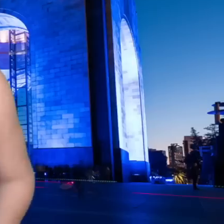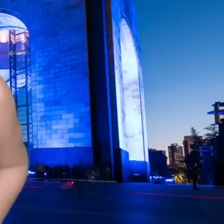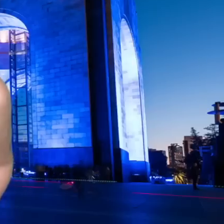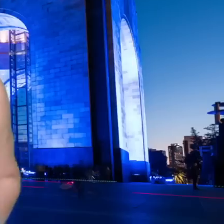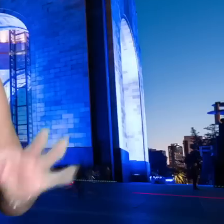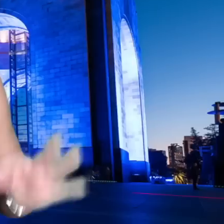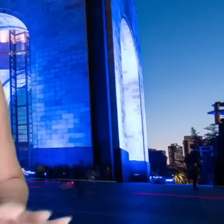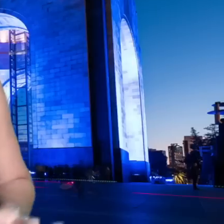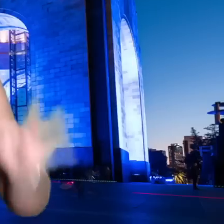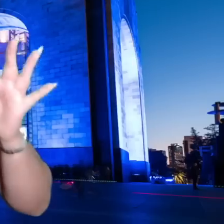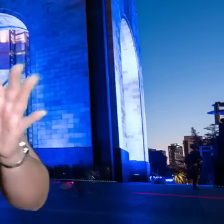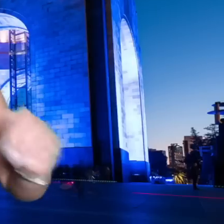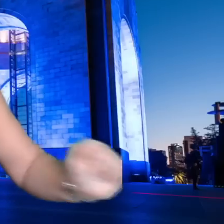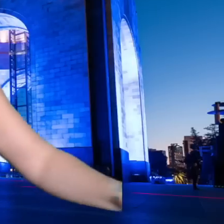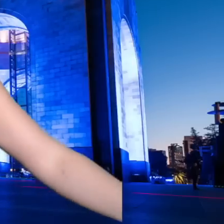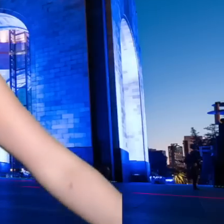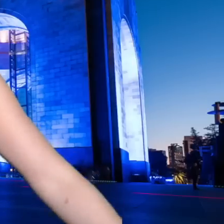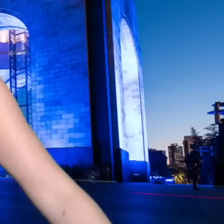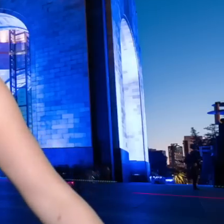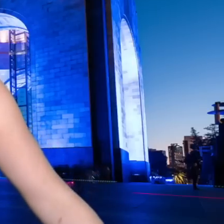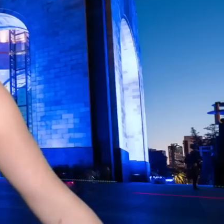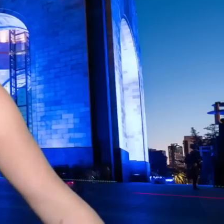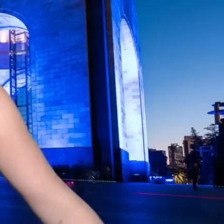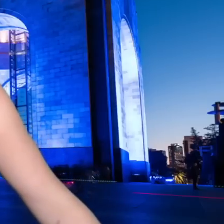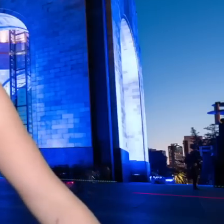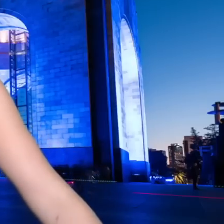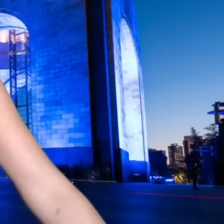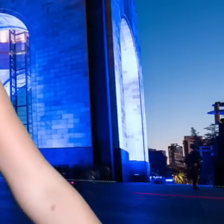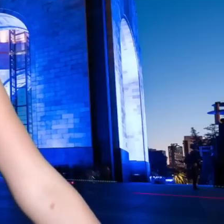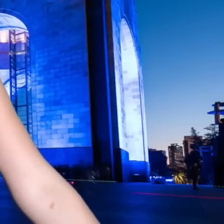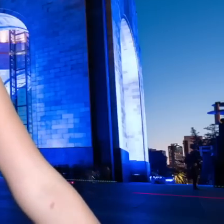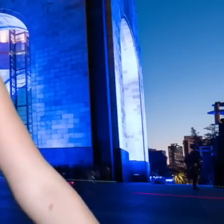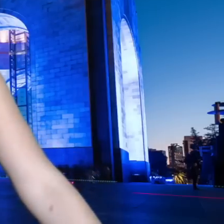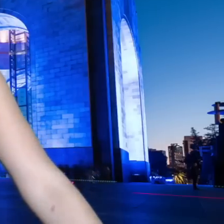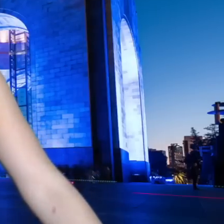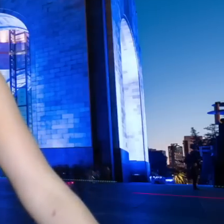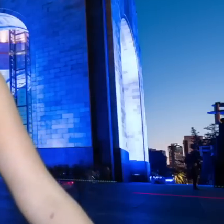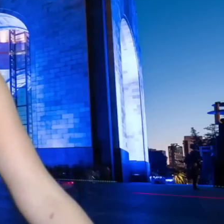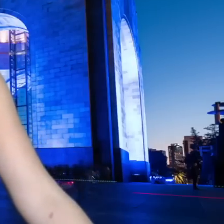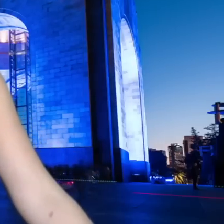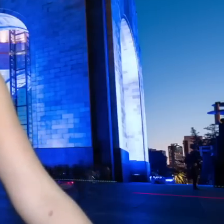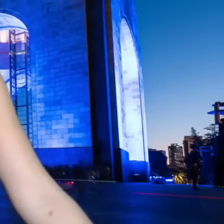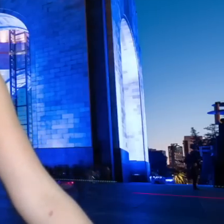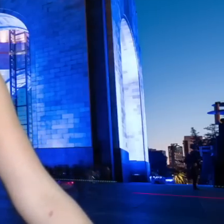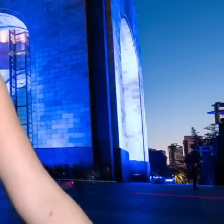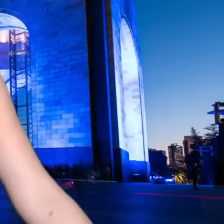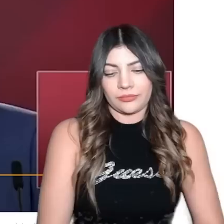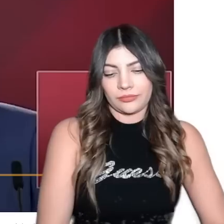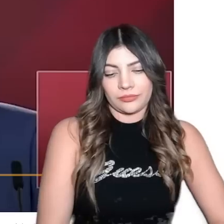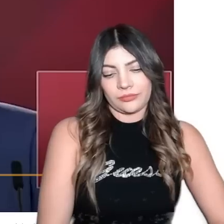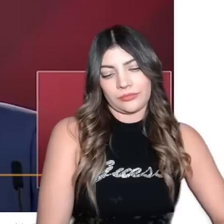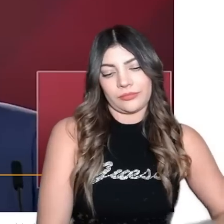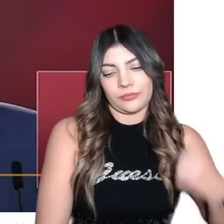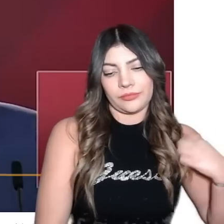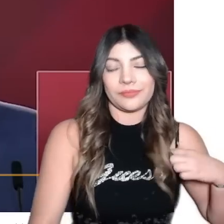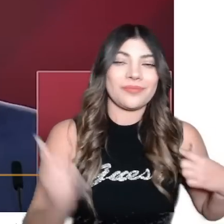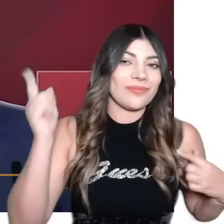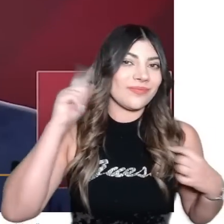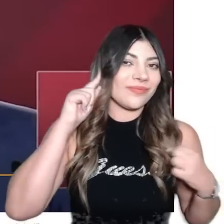lo reventaron bien y bonito. El presidente López Obrador demanda al abogado de García Luna. Estoy